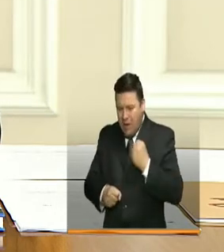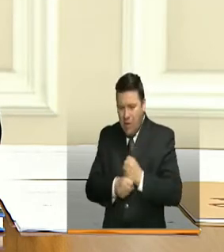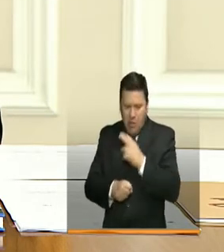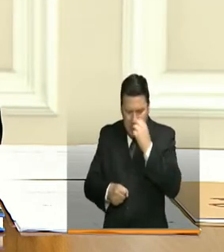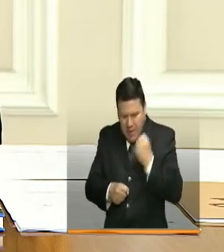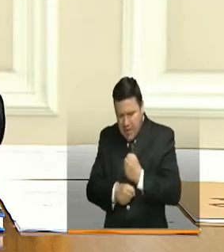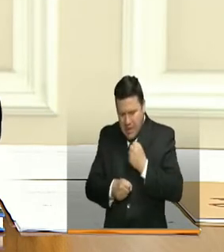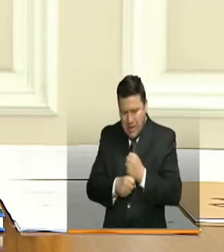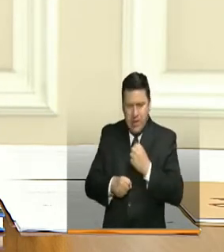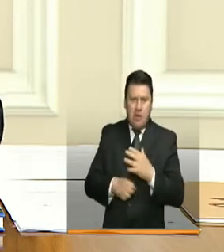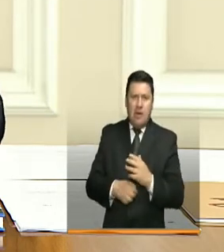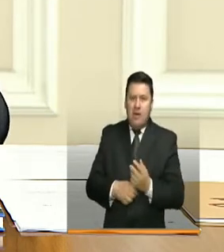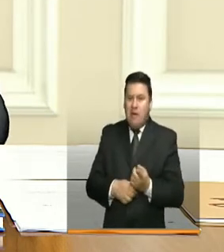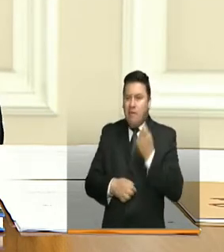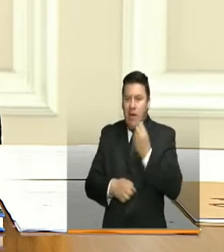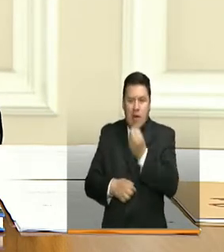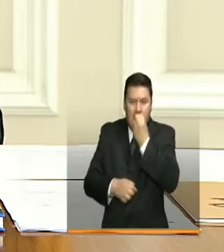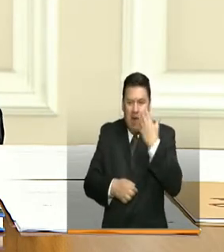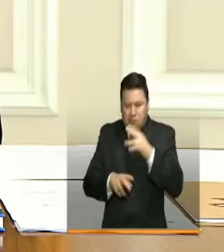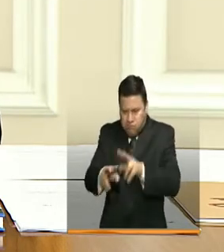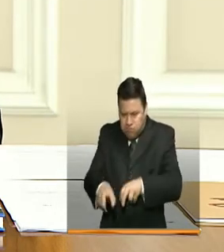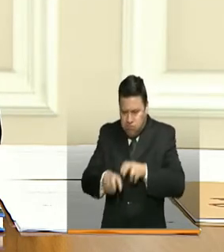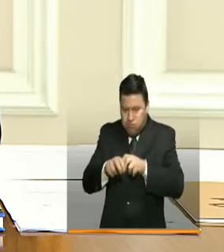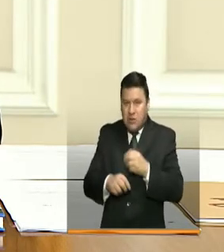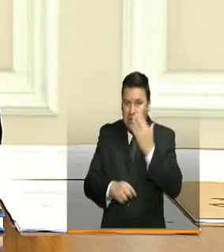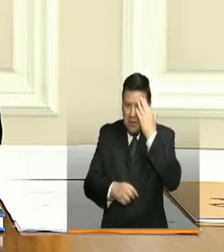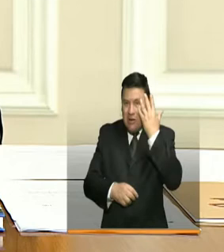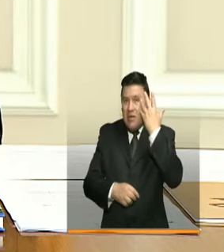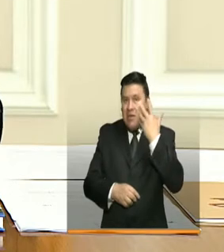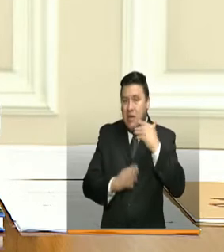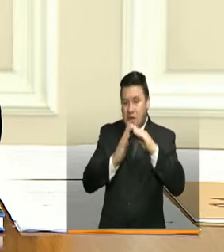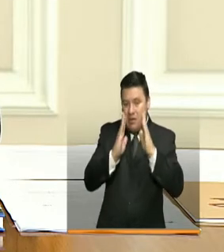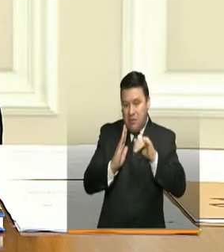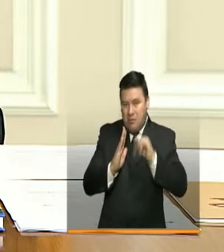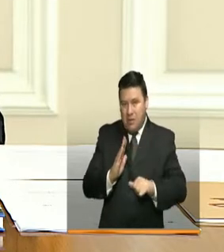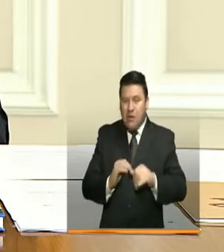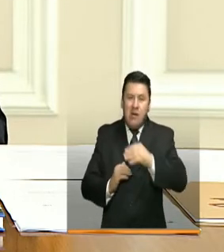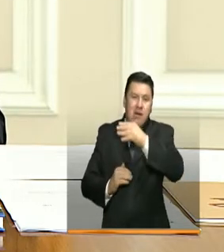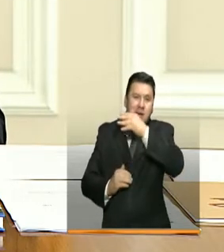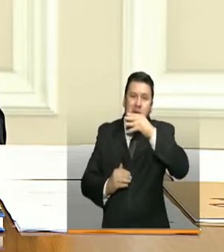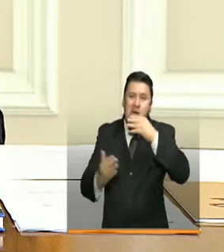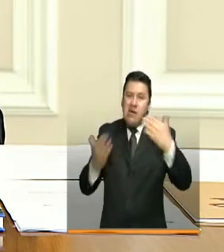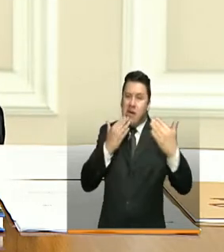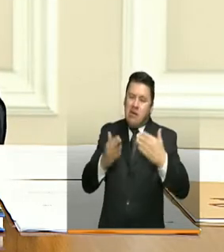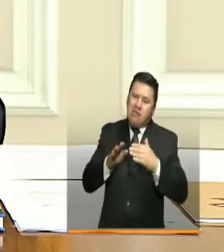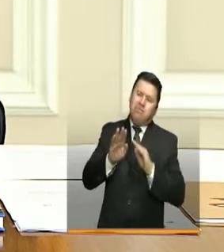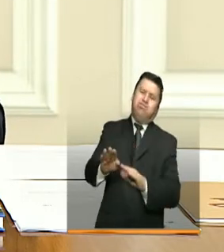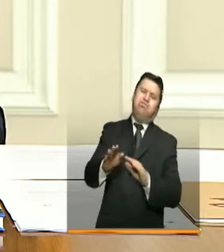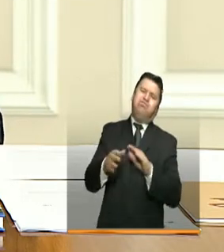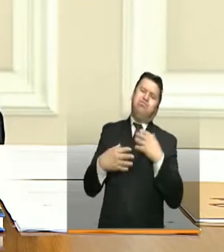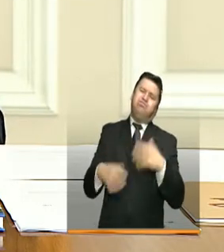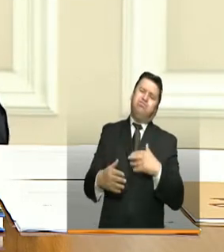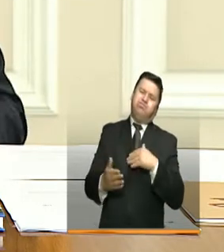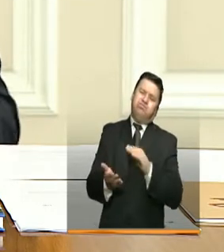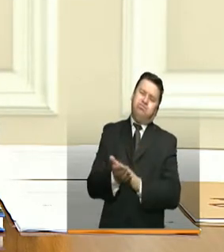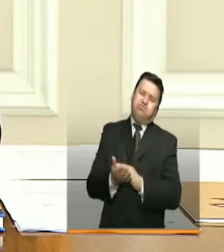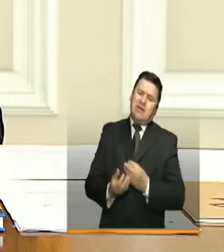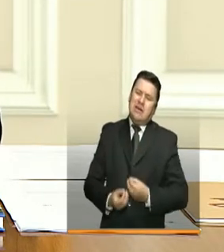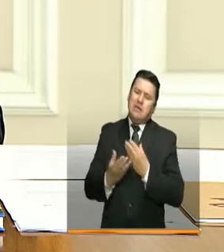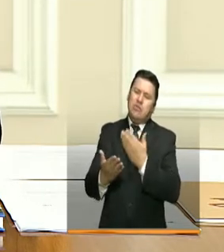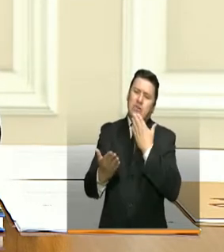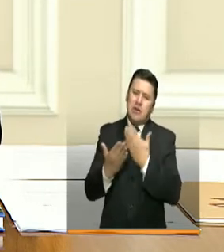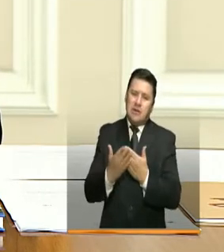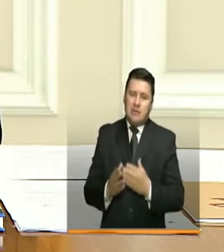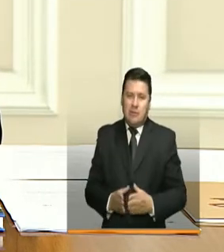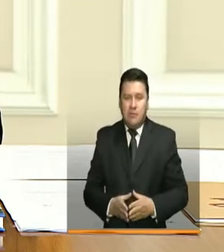laboran, para que no nos falte el alimento durante esta cuarentena nacional. A los campesinos de Colombia también, mi más viva expresión de